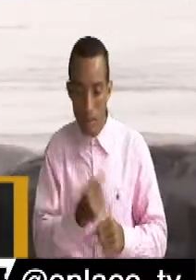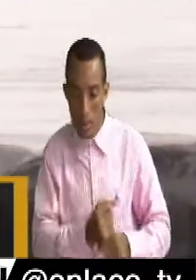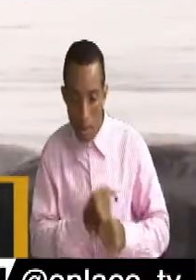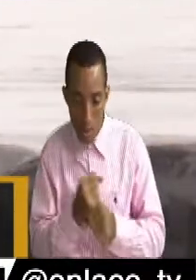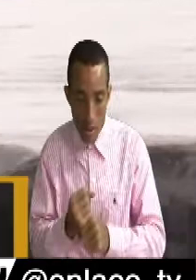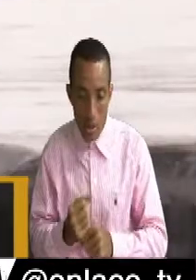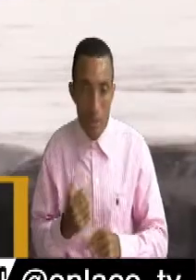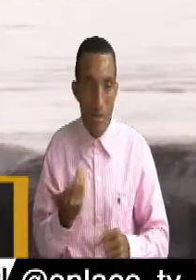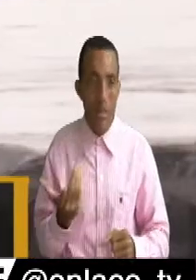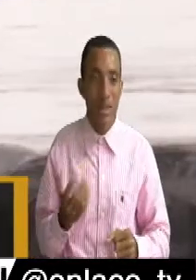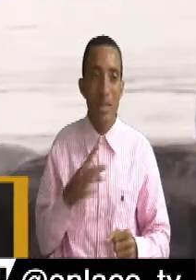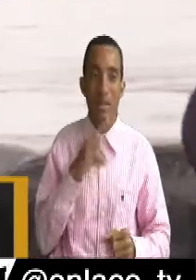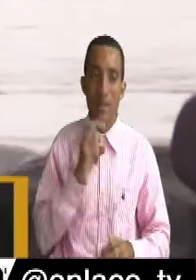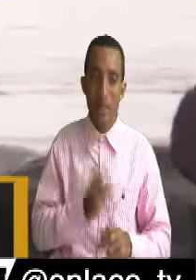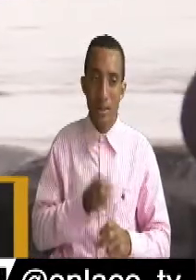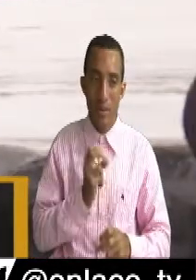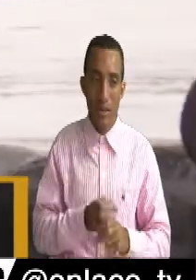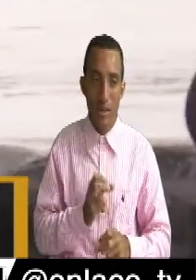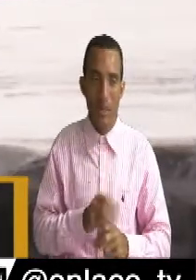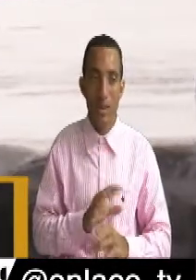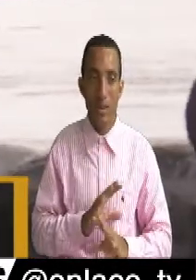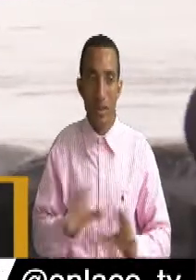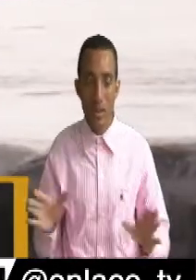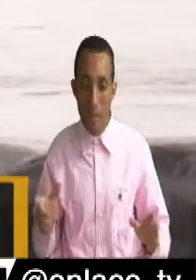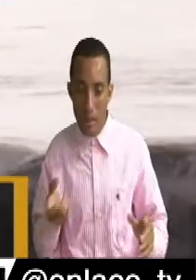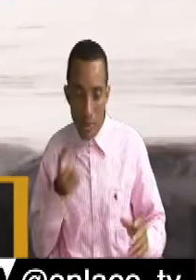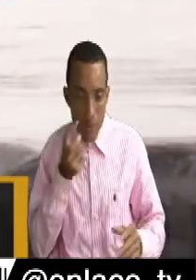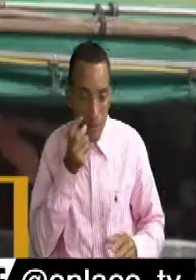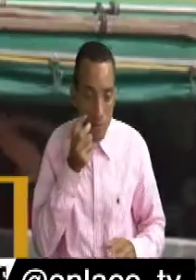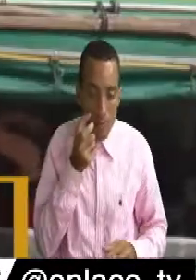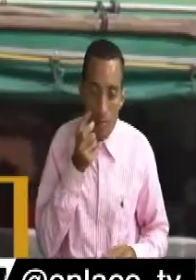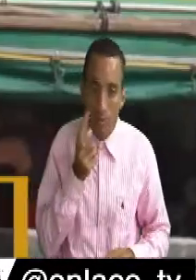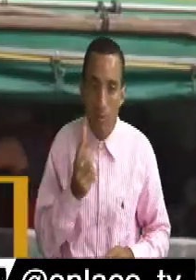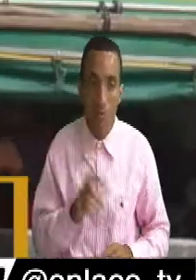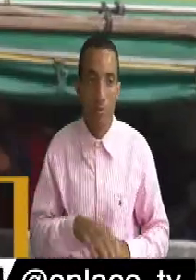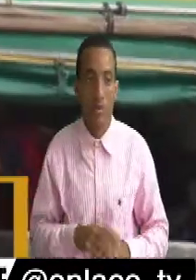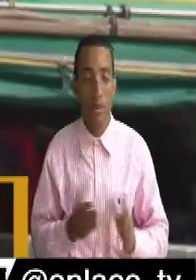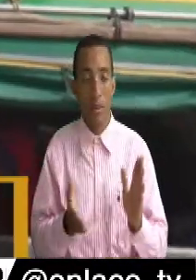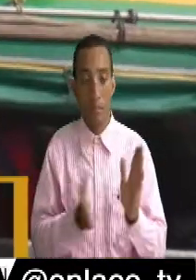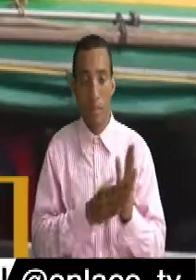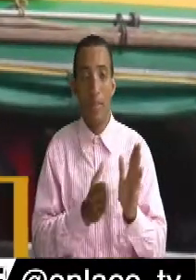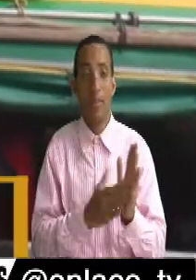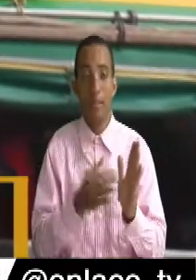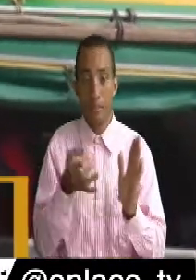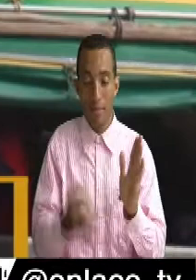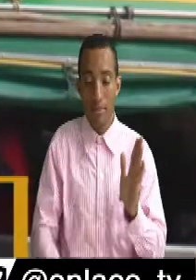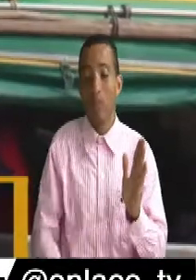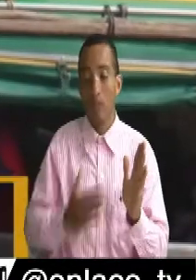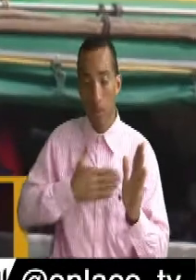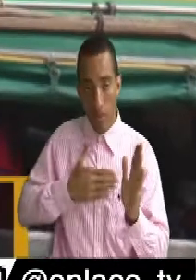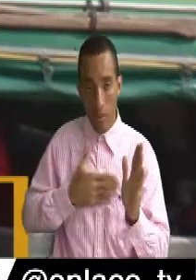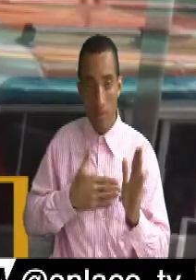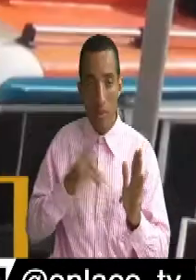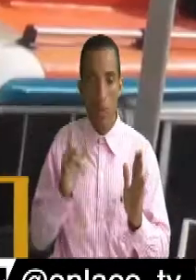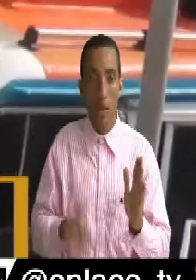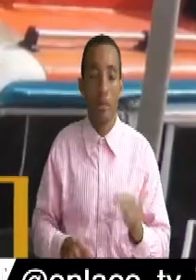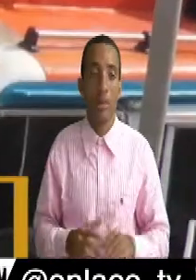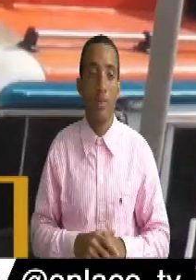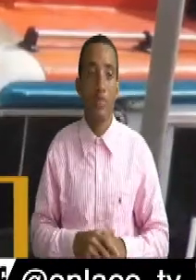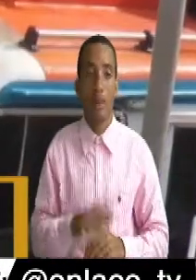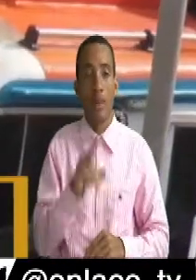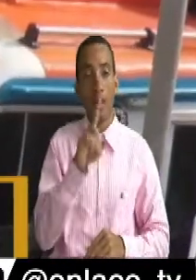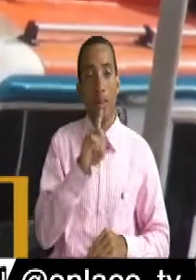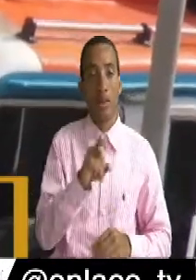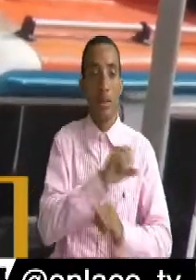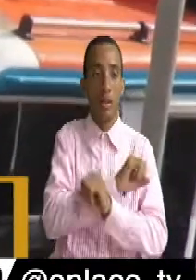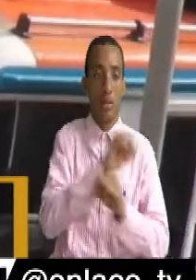del motor, pues es muy difícil crear el control que se busca. Estos operativos de registro y control a la chalupa se hacen desde las 6 de la mañana